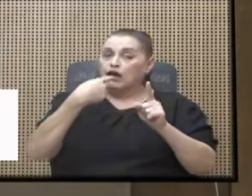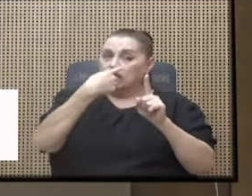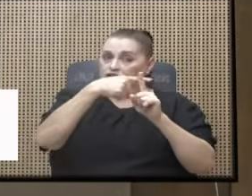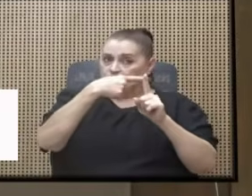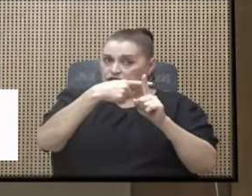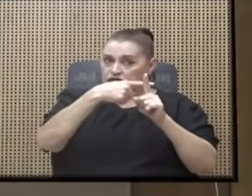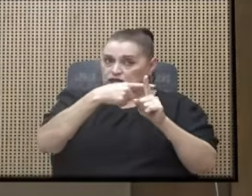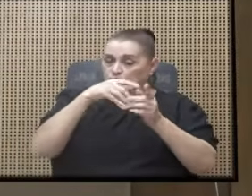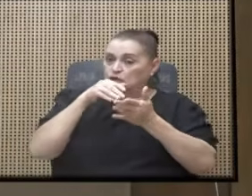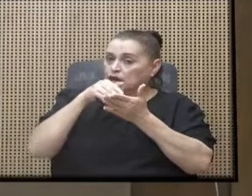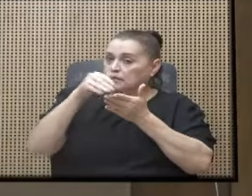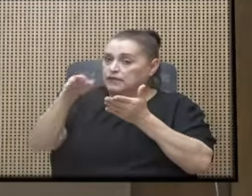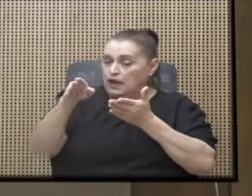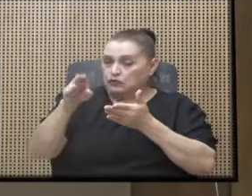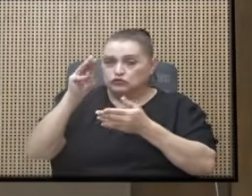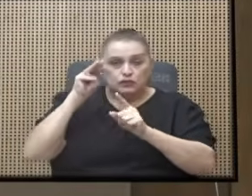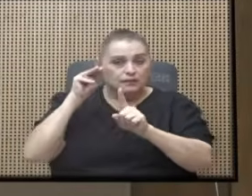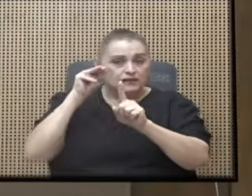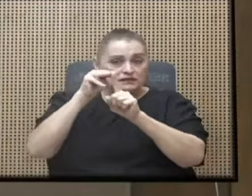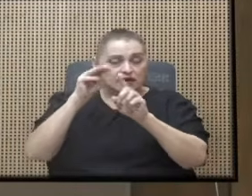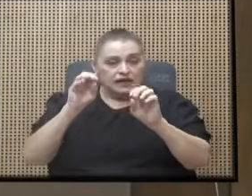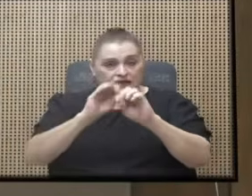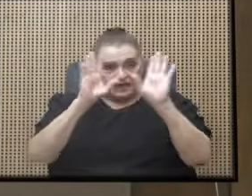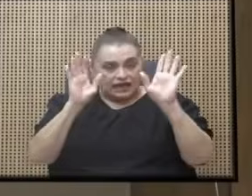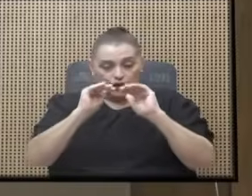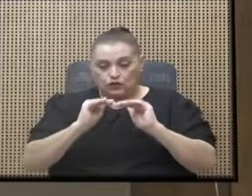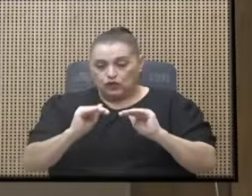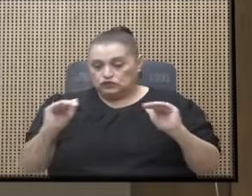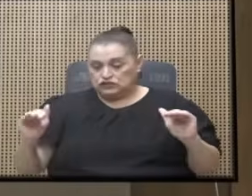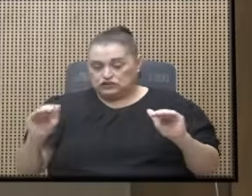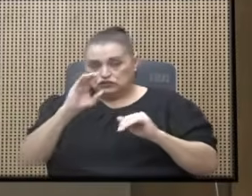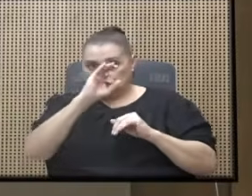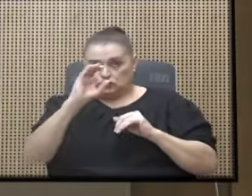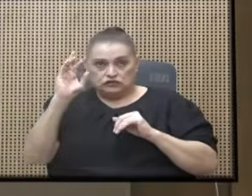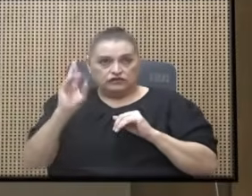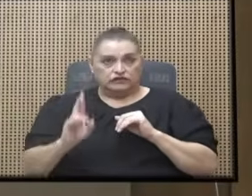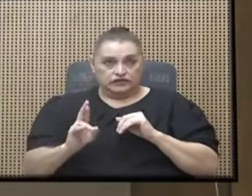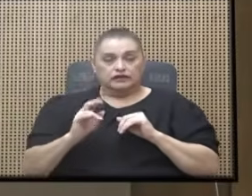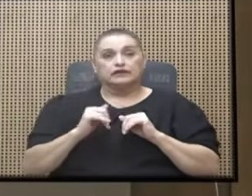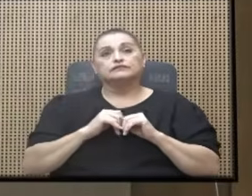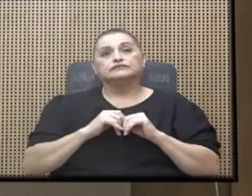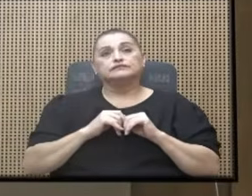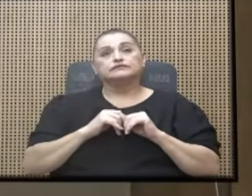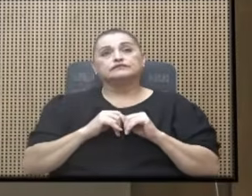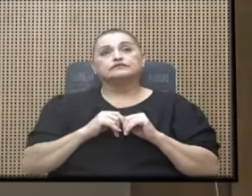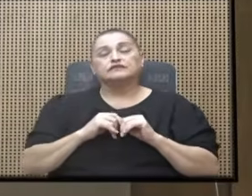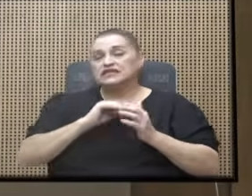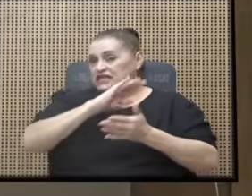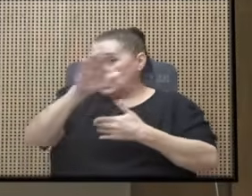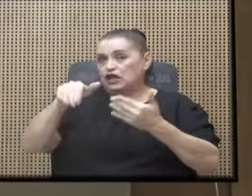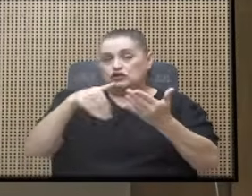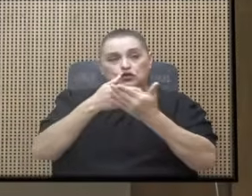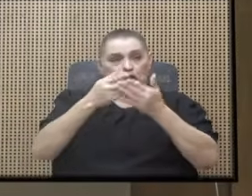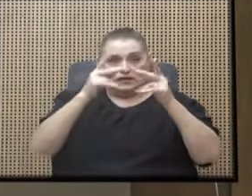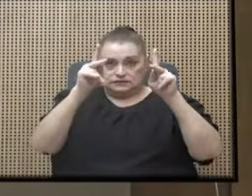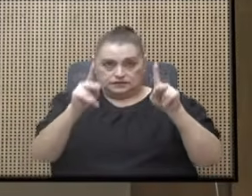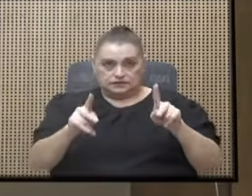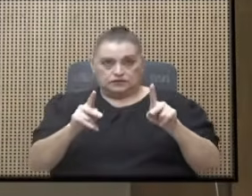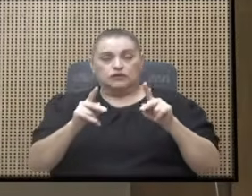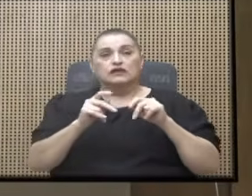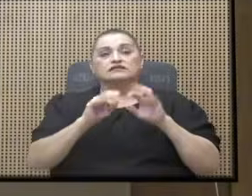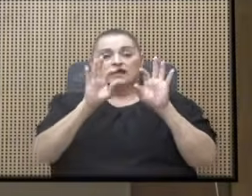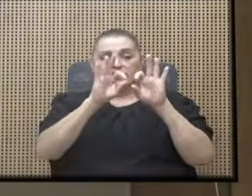enviar un mensaje claro a la niñez costarricense y a todas las personas, a